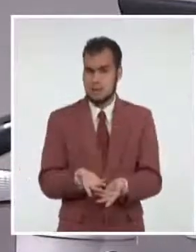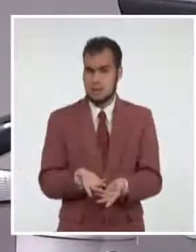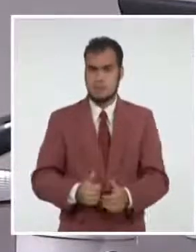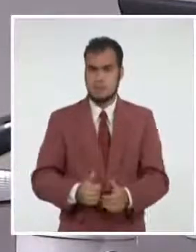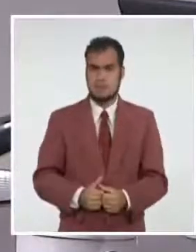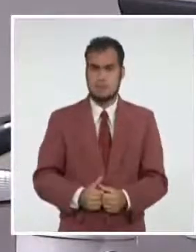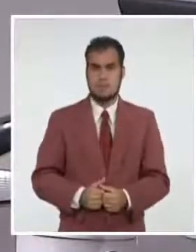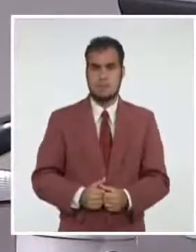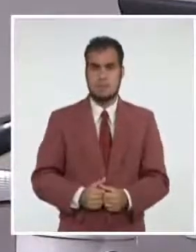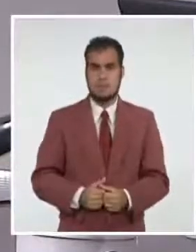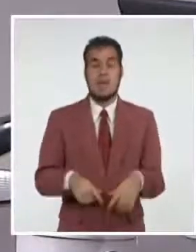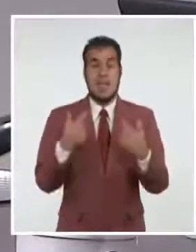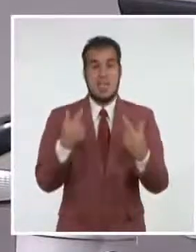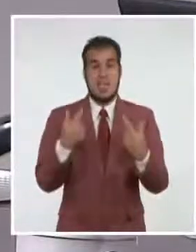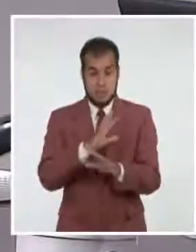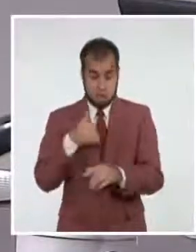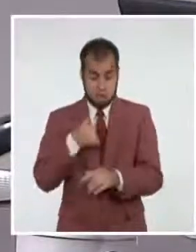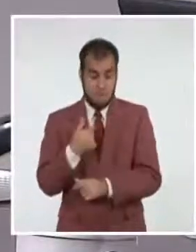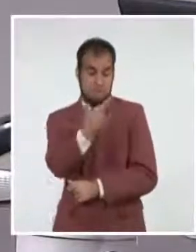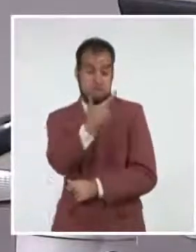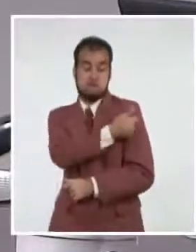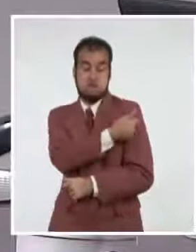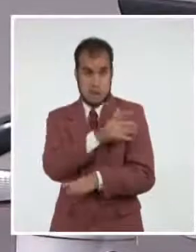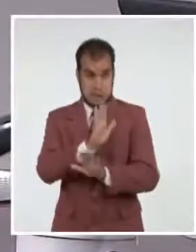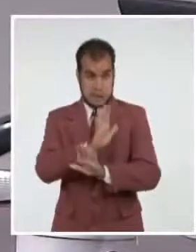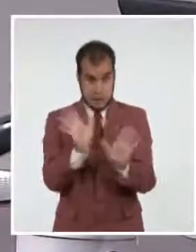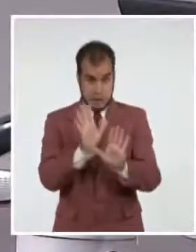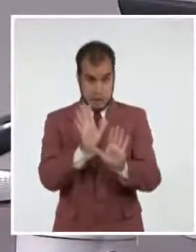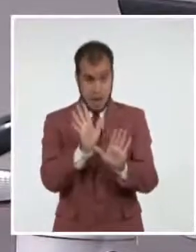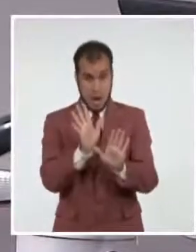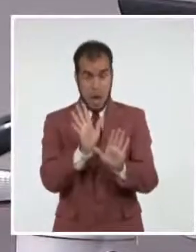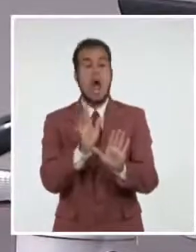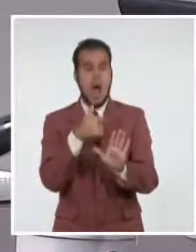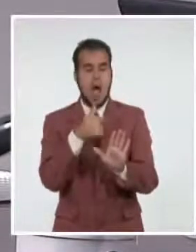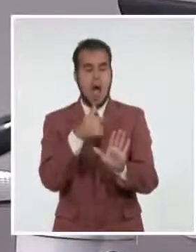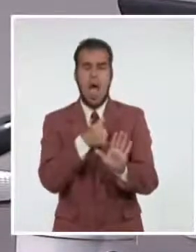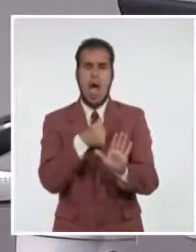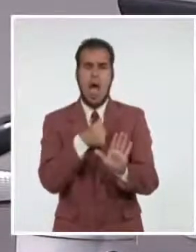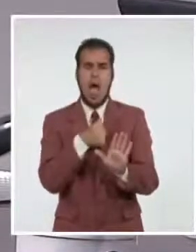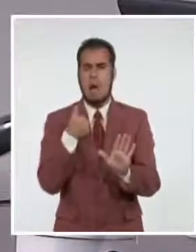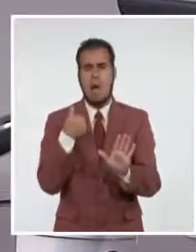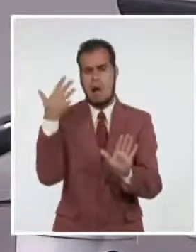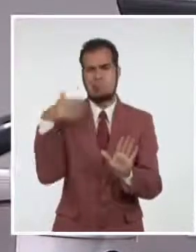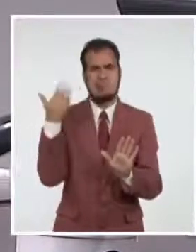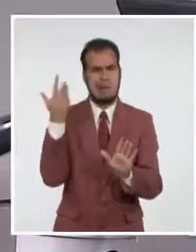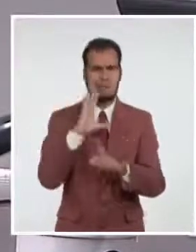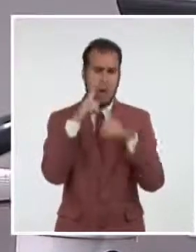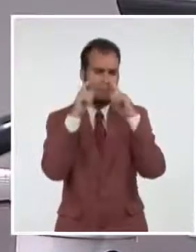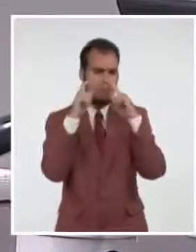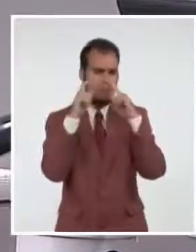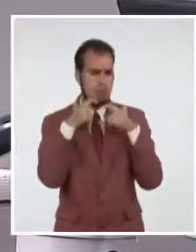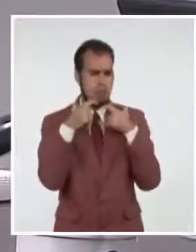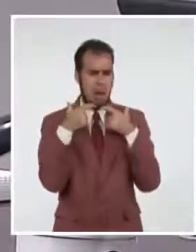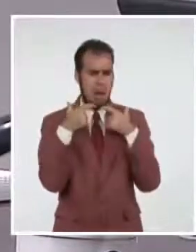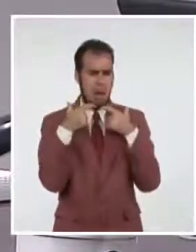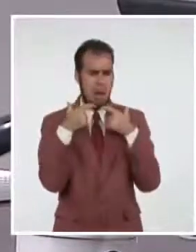hay que acompañarla, a la vacuna hay que ayudarla. Las vacunas solas de por sí no van a resolver, porque esa